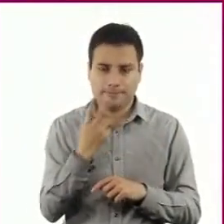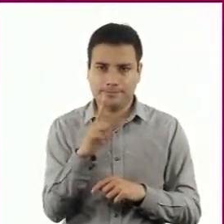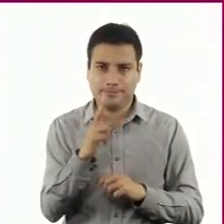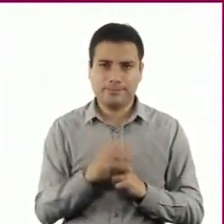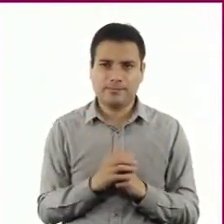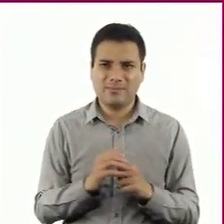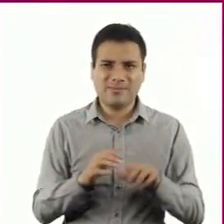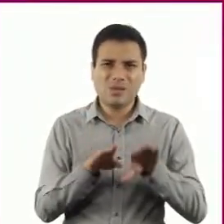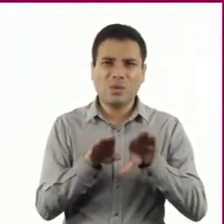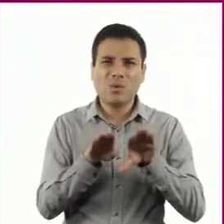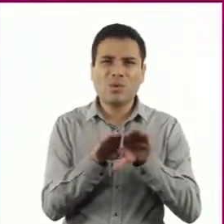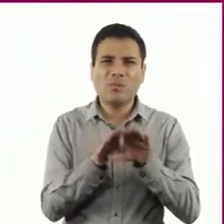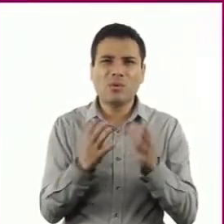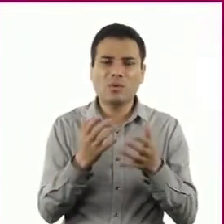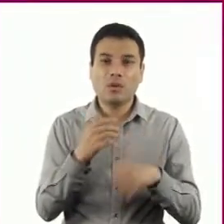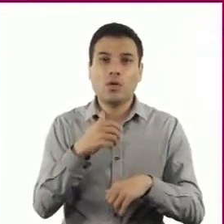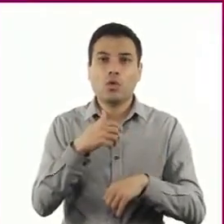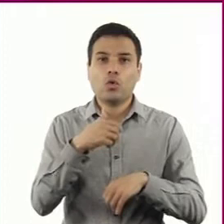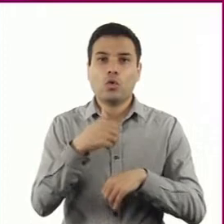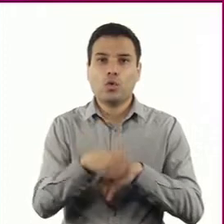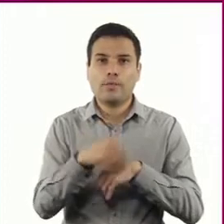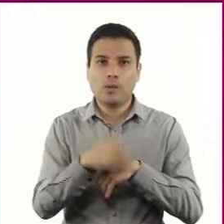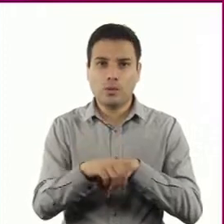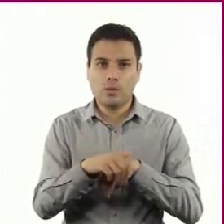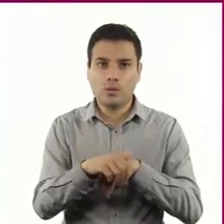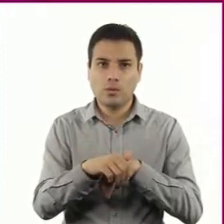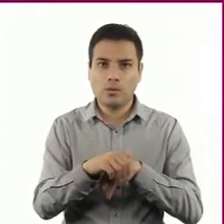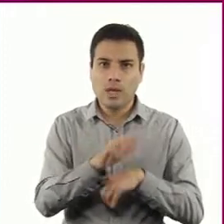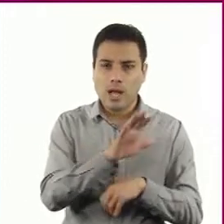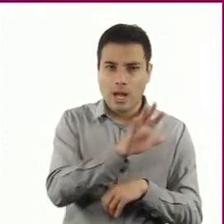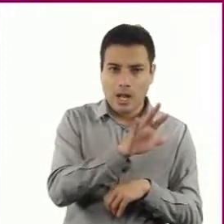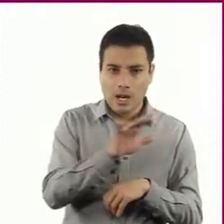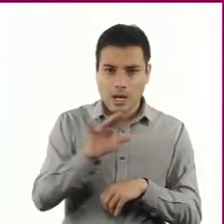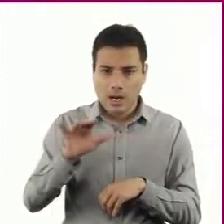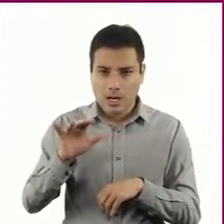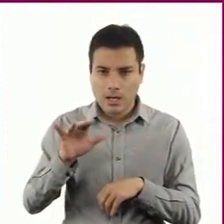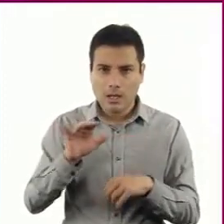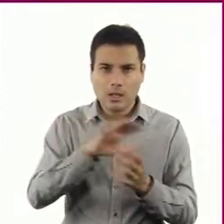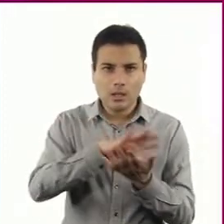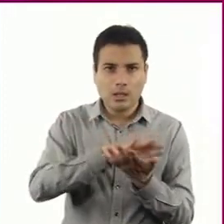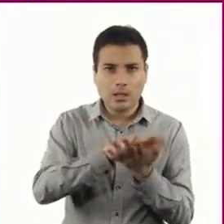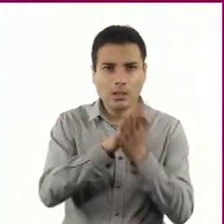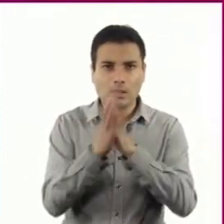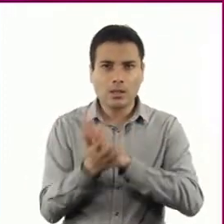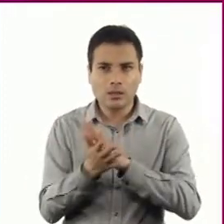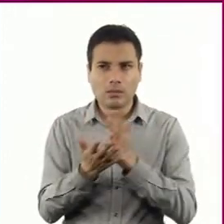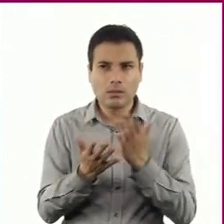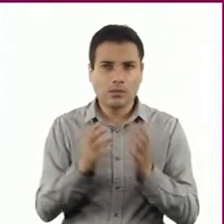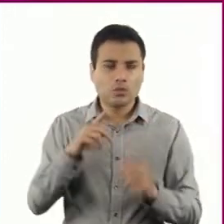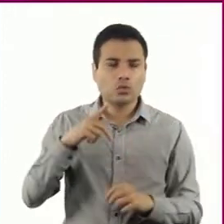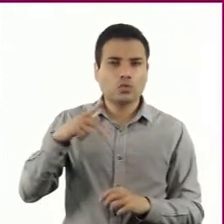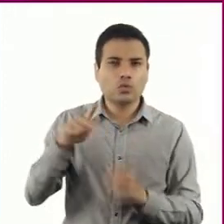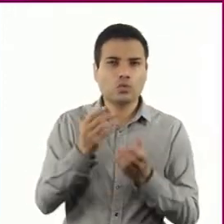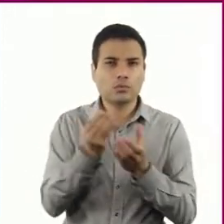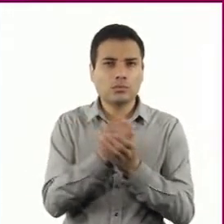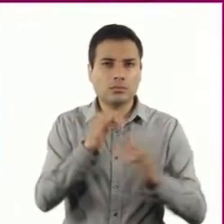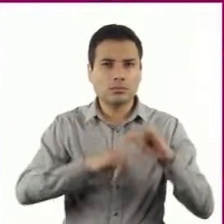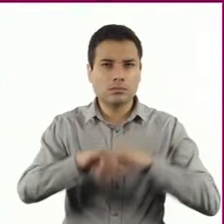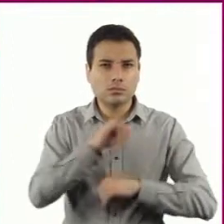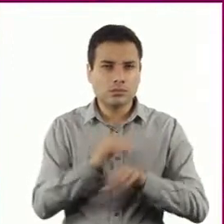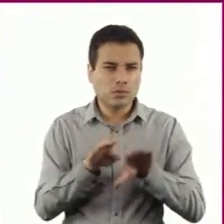cómo representar un número con notación científica si está representado en notación decimal y